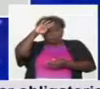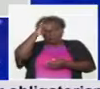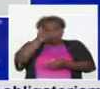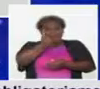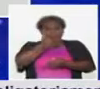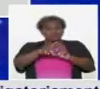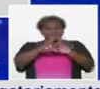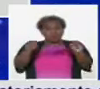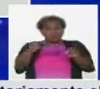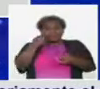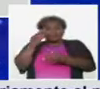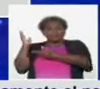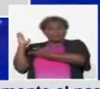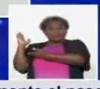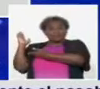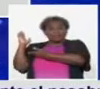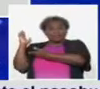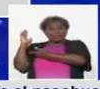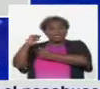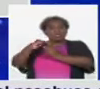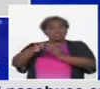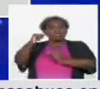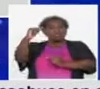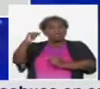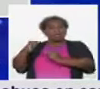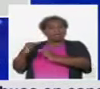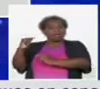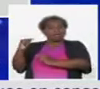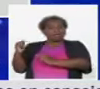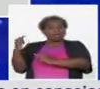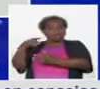gráfico, una cifra